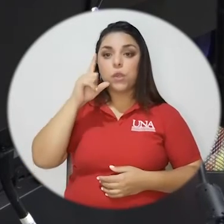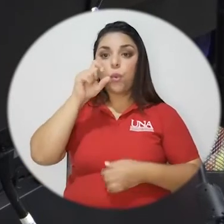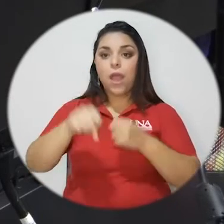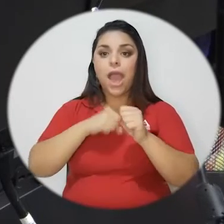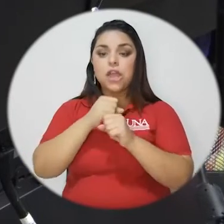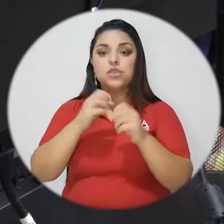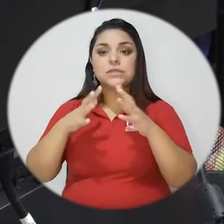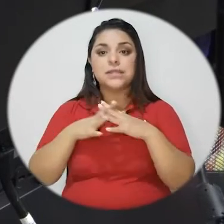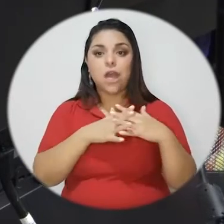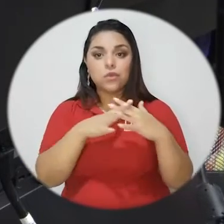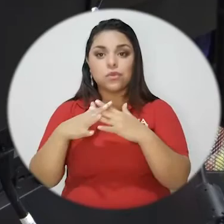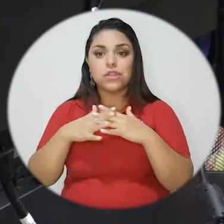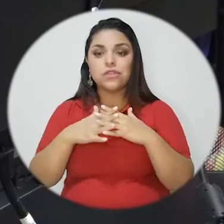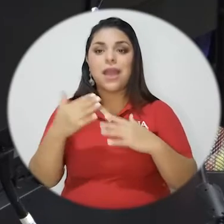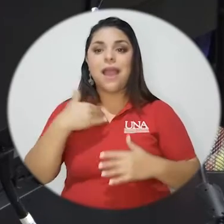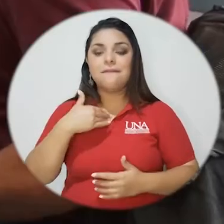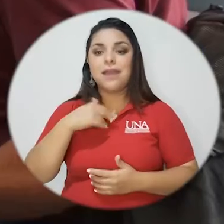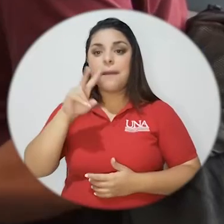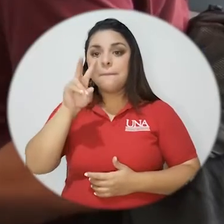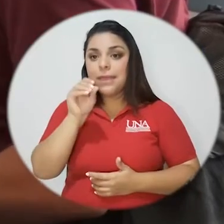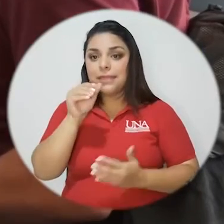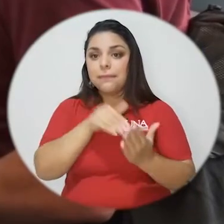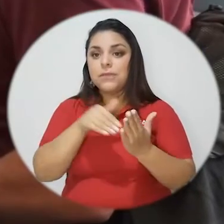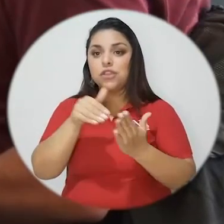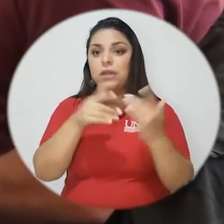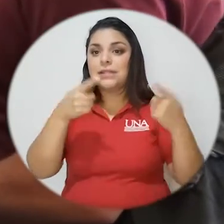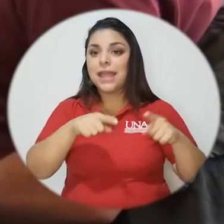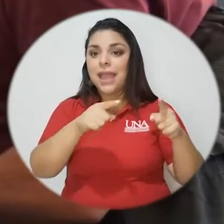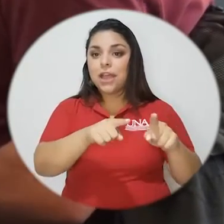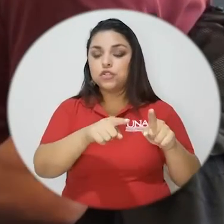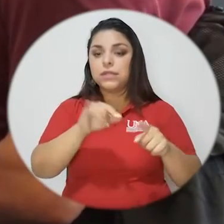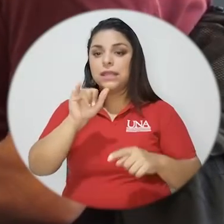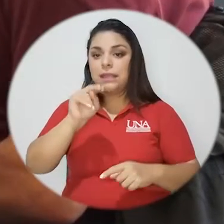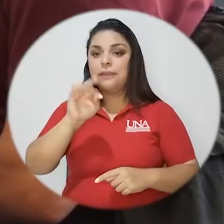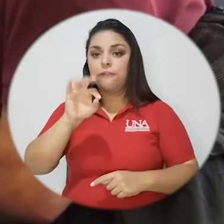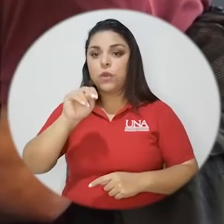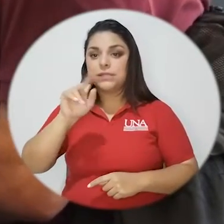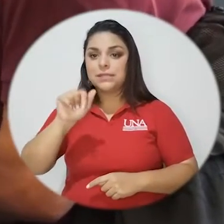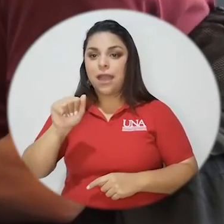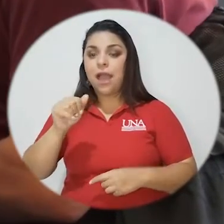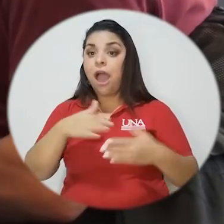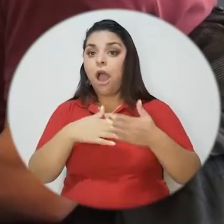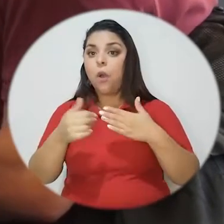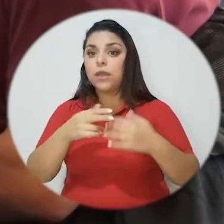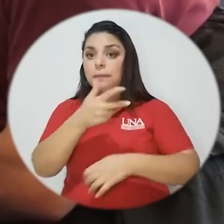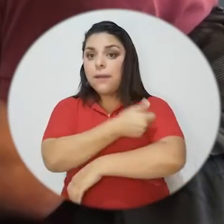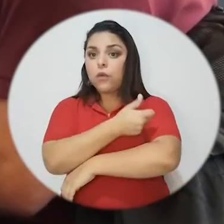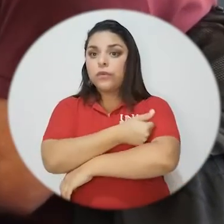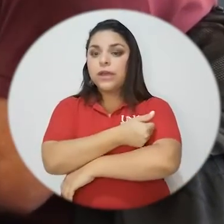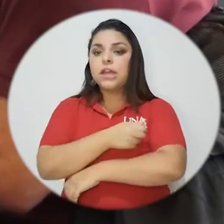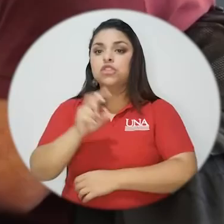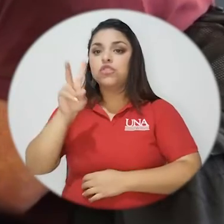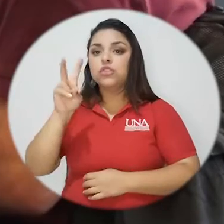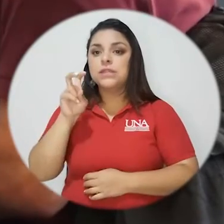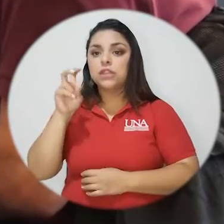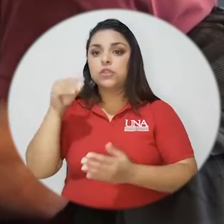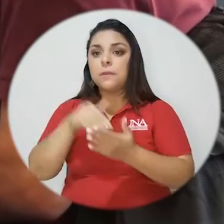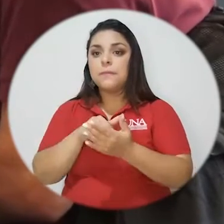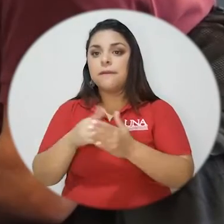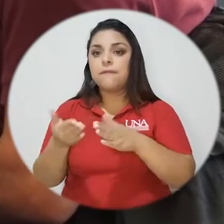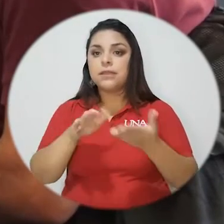Unidos había 20 millones de casos de influenza, a pesar de la vacunación, con 200.000